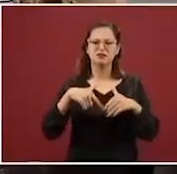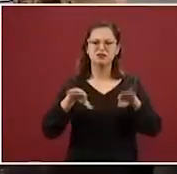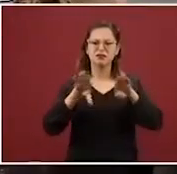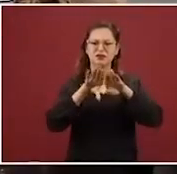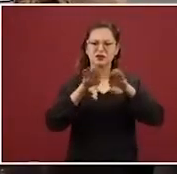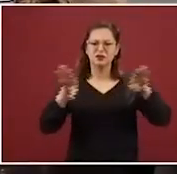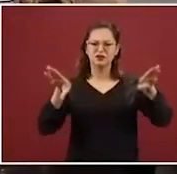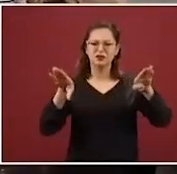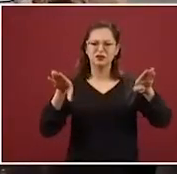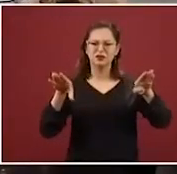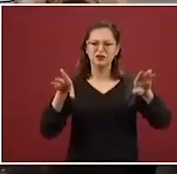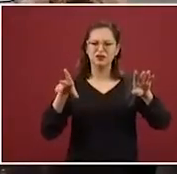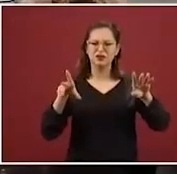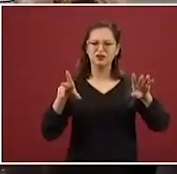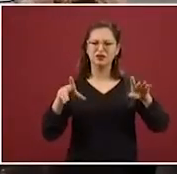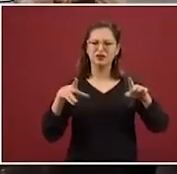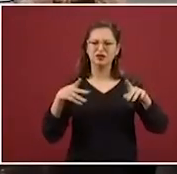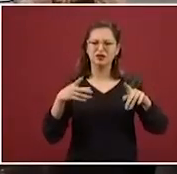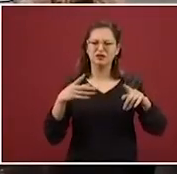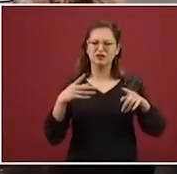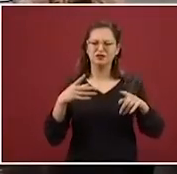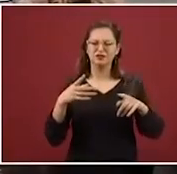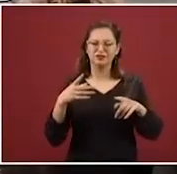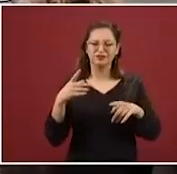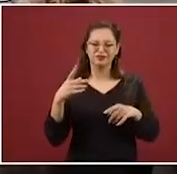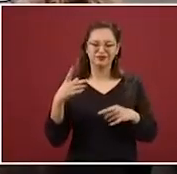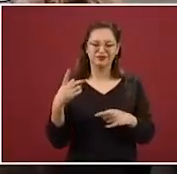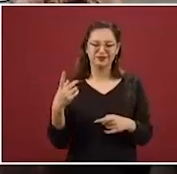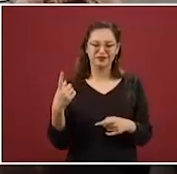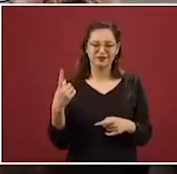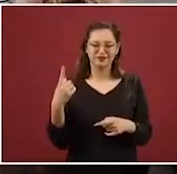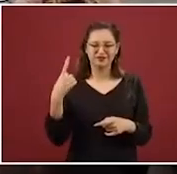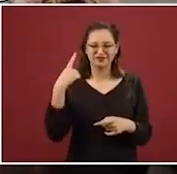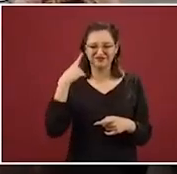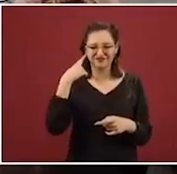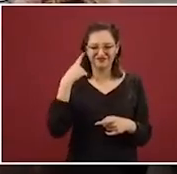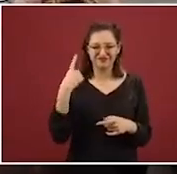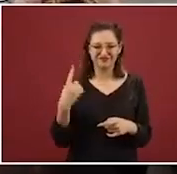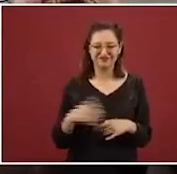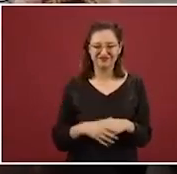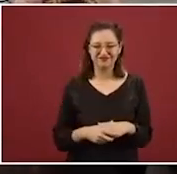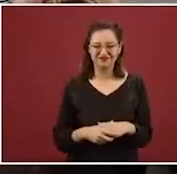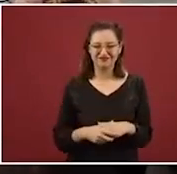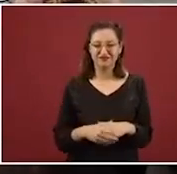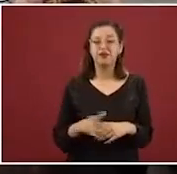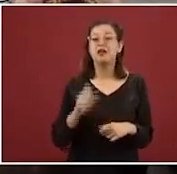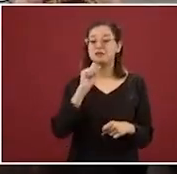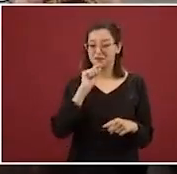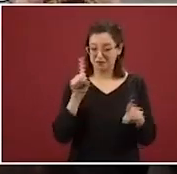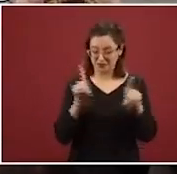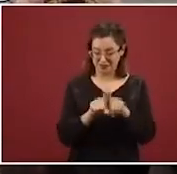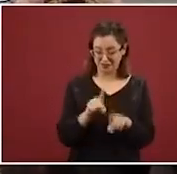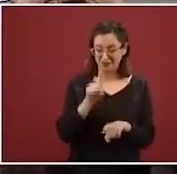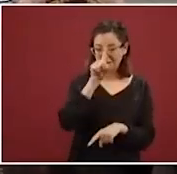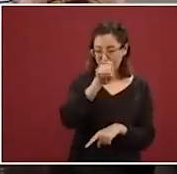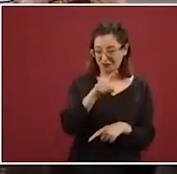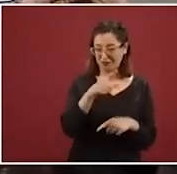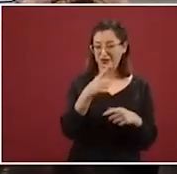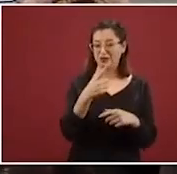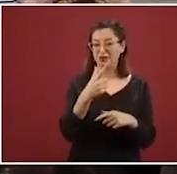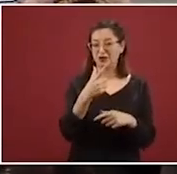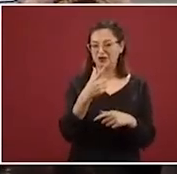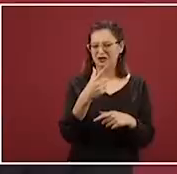causante importante en el flujo transfronterizo y por lo tanto en la competitividad de las plantas productivas de la